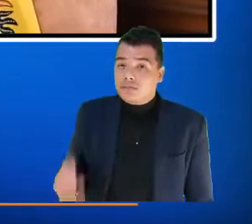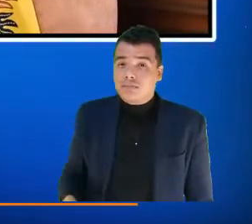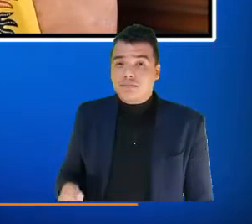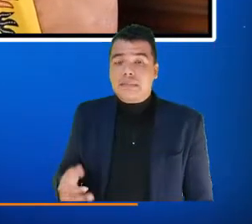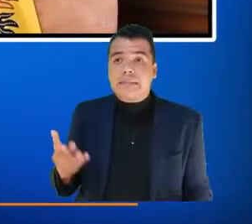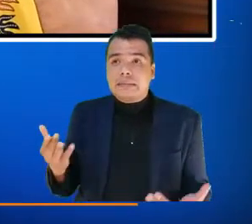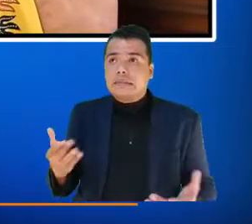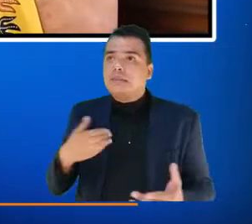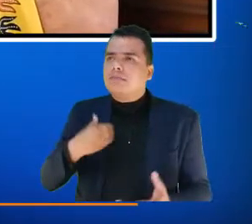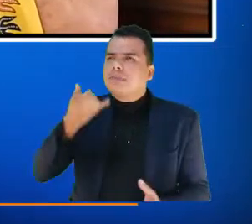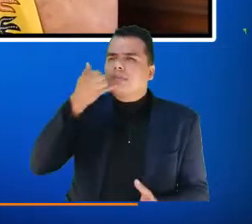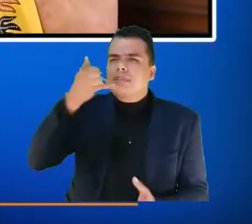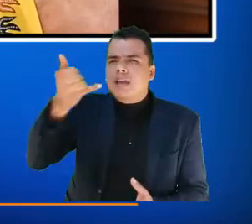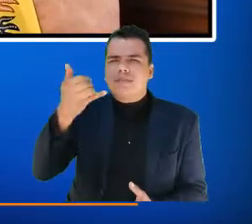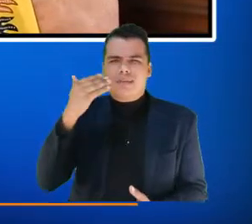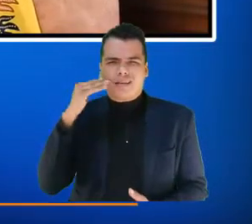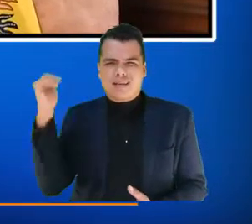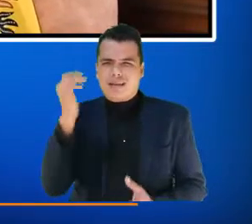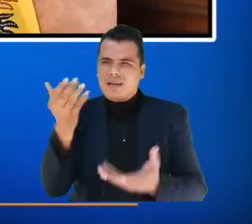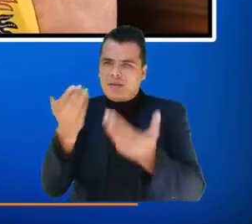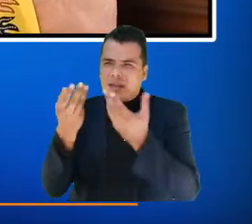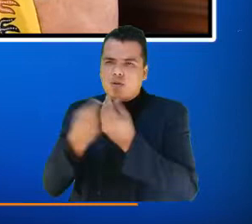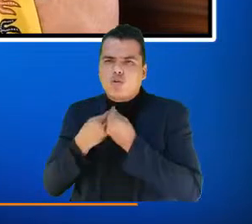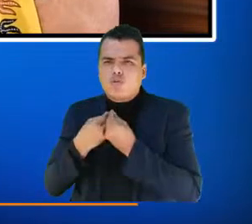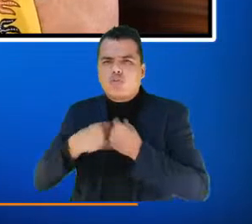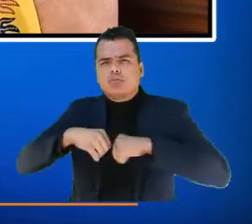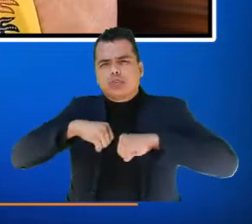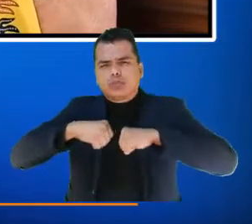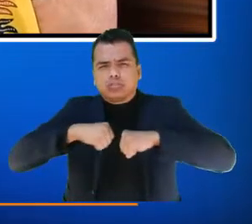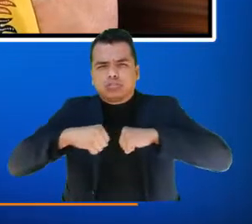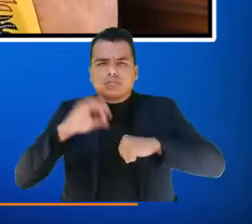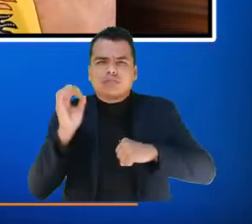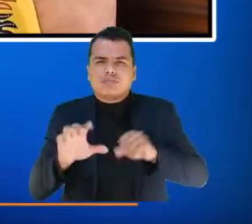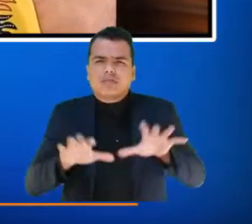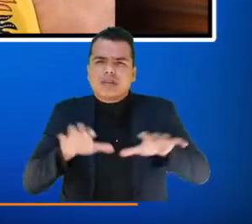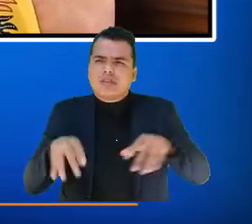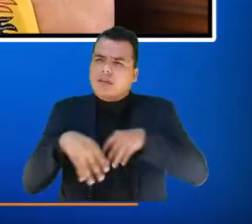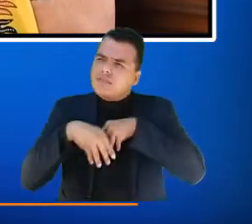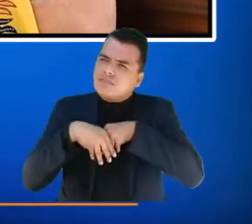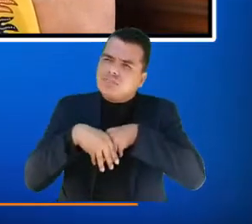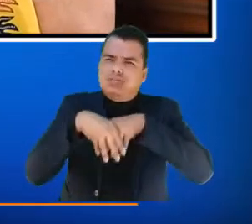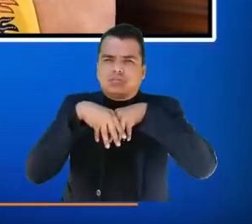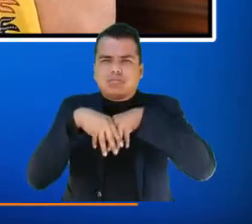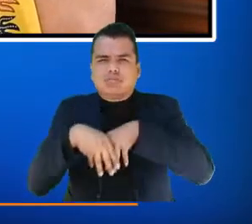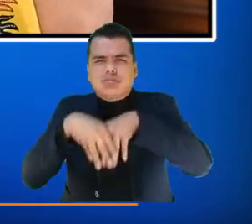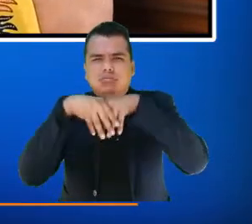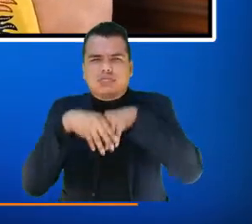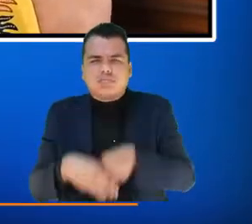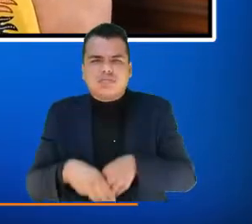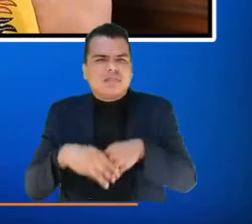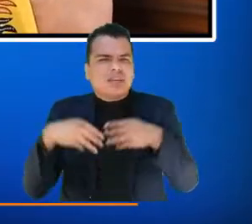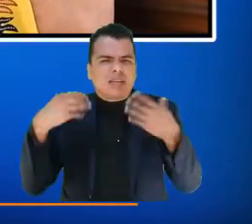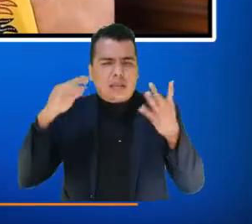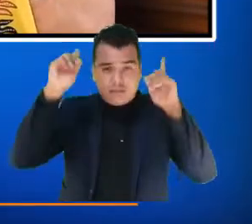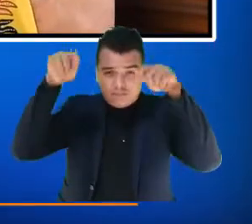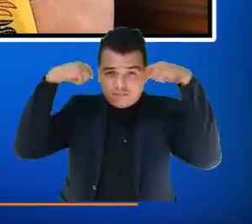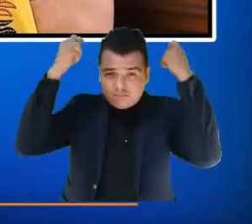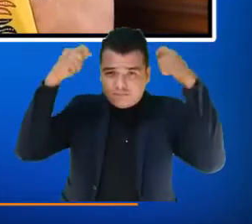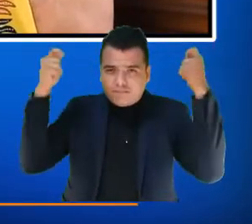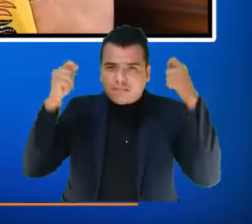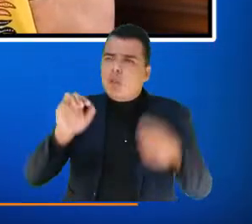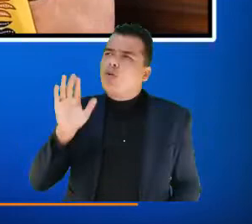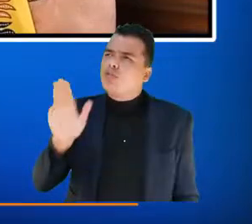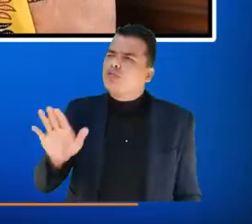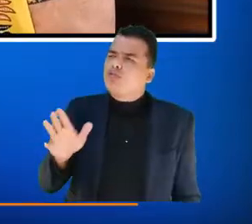tocó llamar a un grupo de mujeres para que hicieran lo que fue la marcha de los turbantes. ¿Cómo